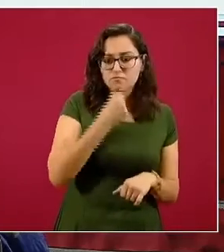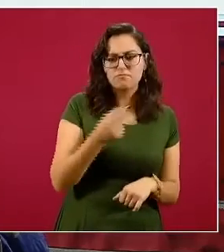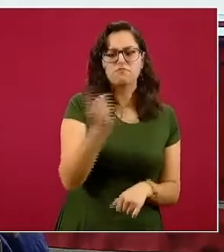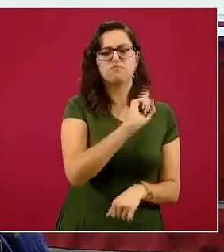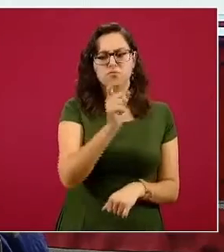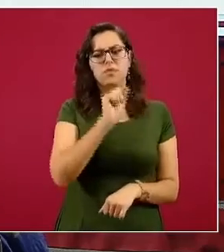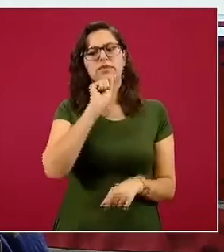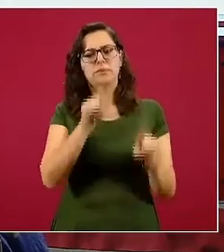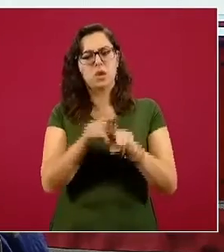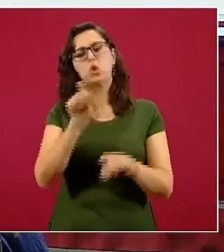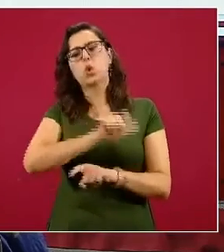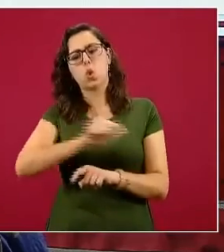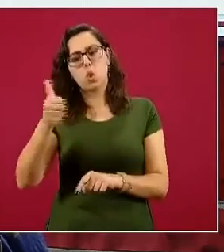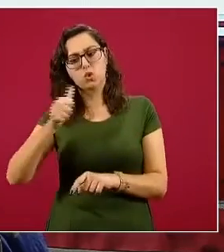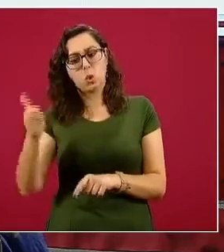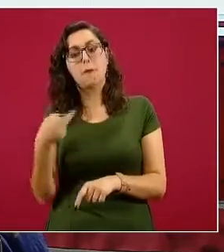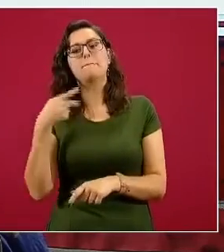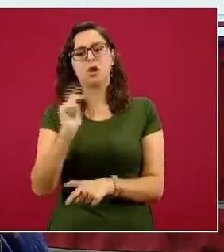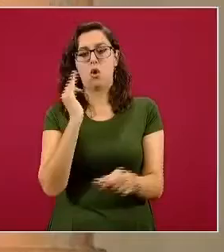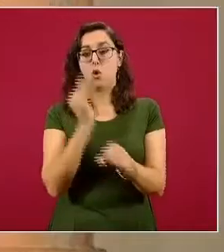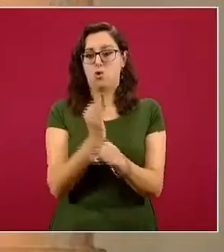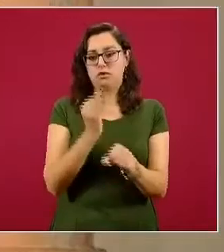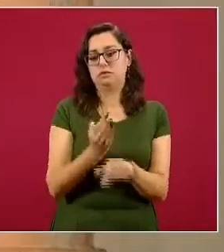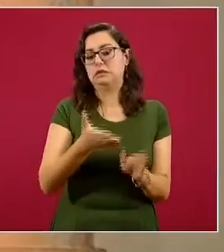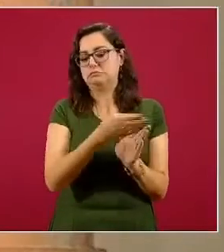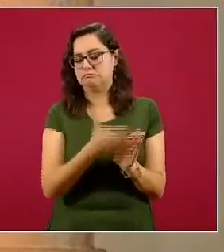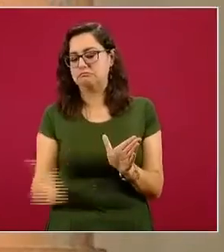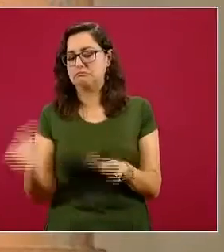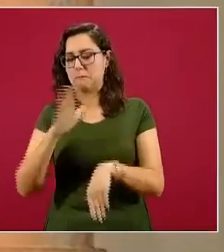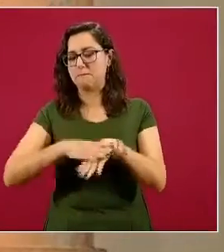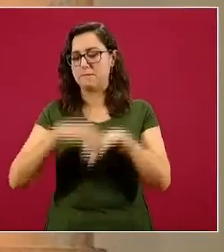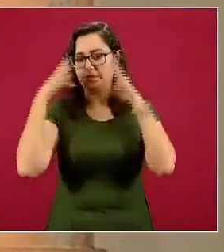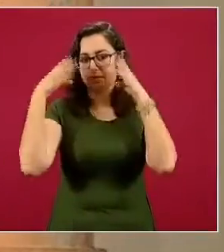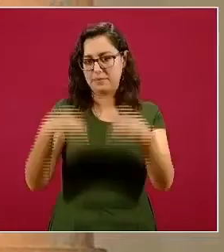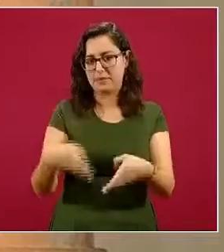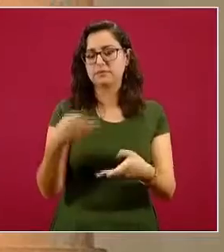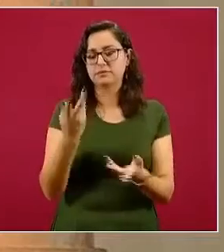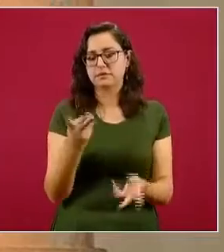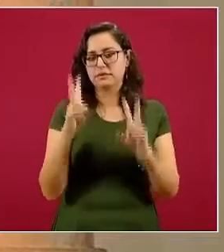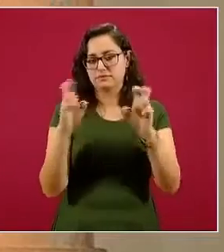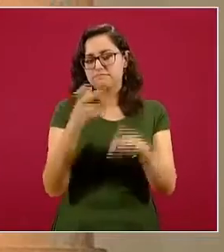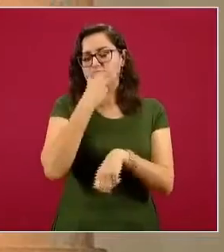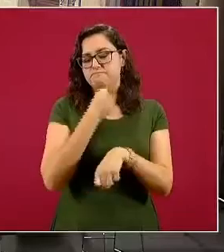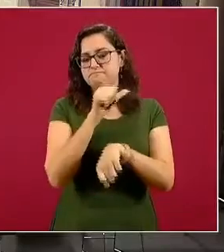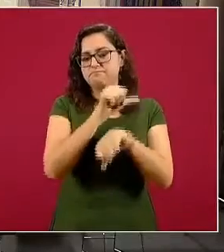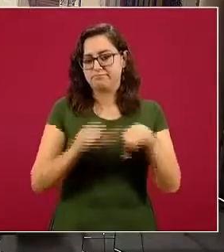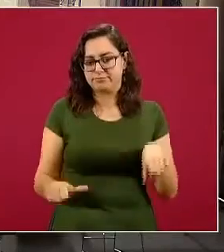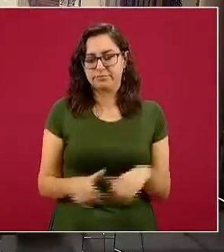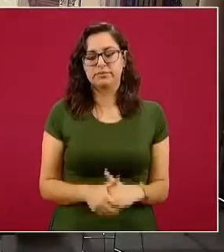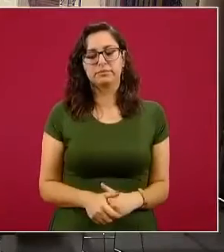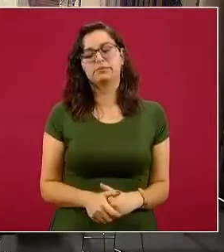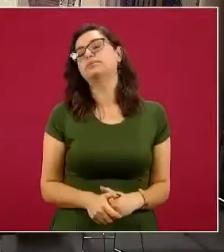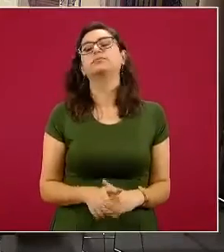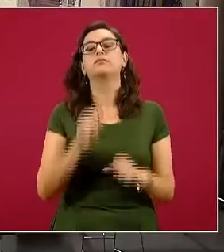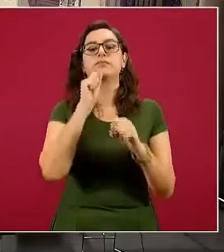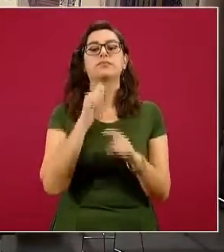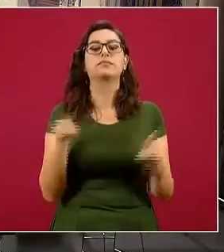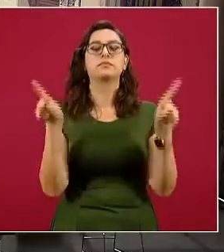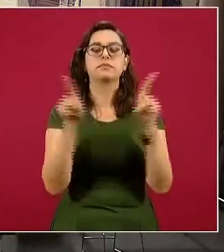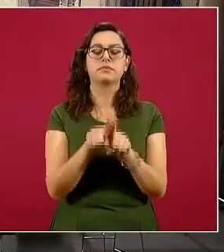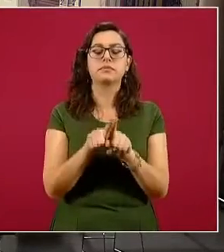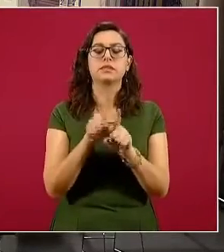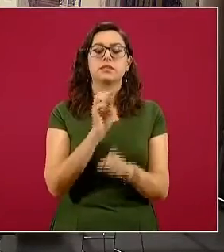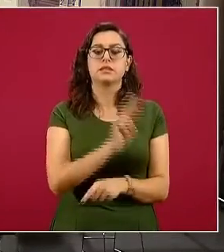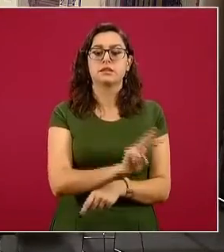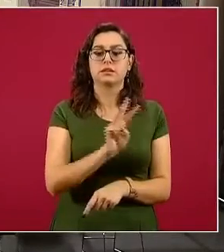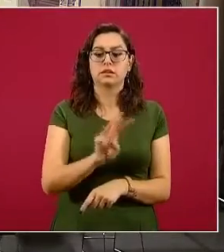particular ahora estarán dando la respuesta a las preguntas sobre vasectomía. La que sigue, por favor. Y también en la página del Centro